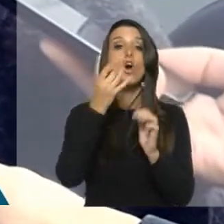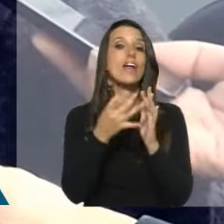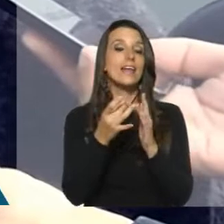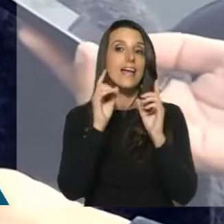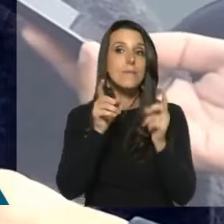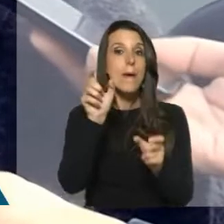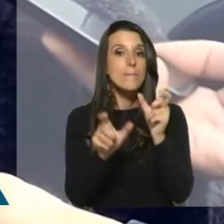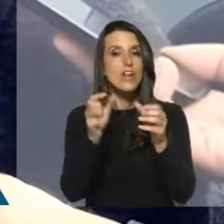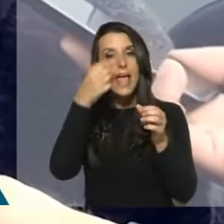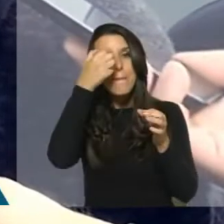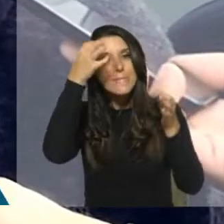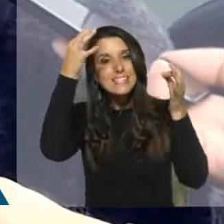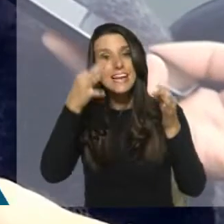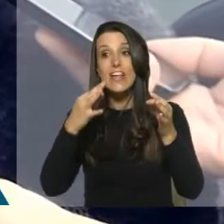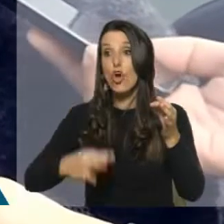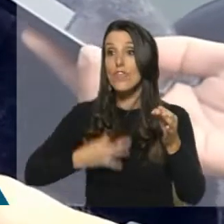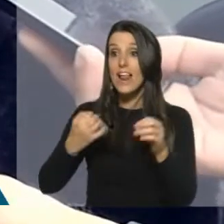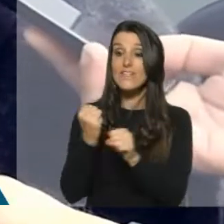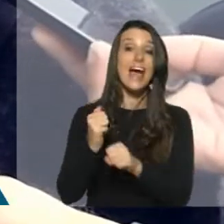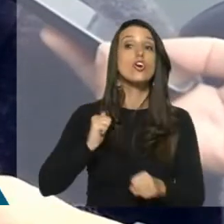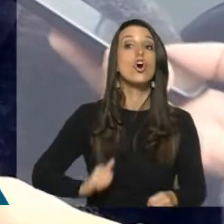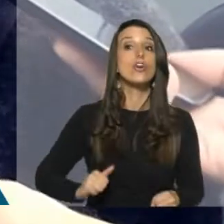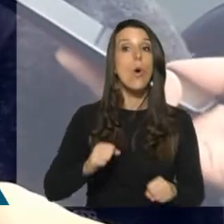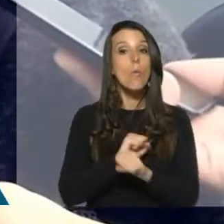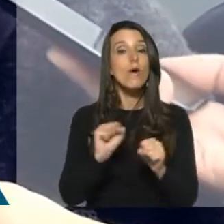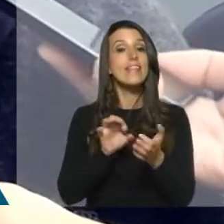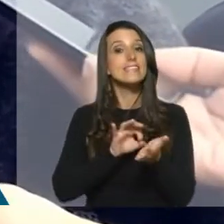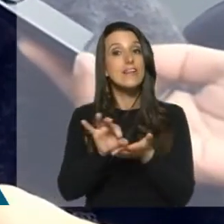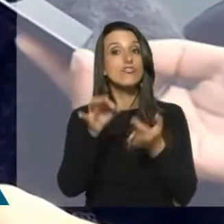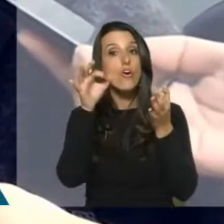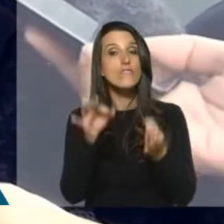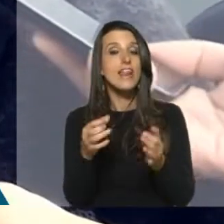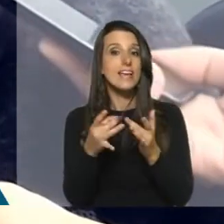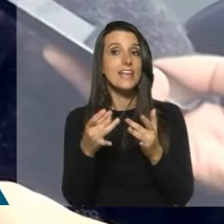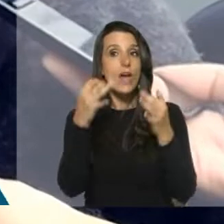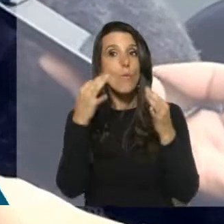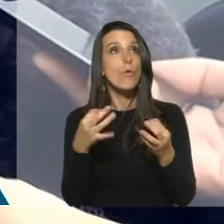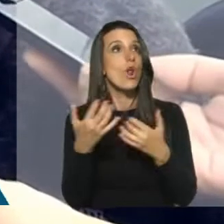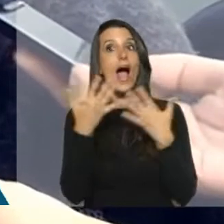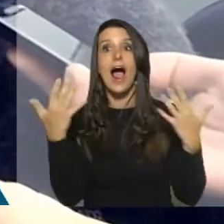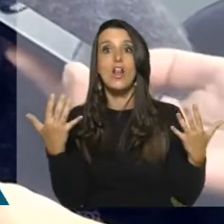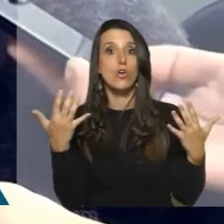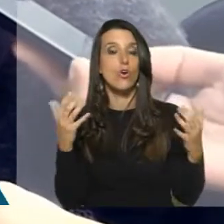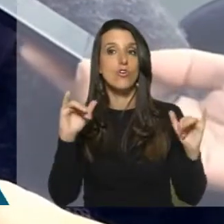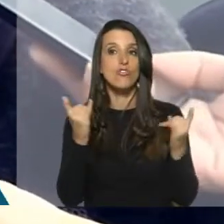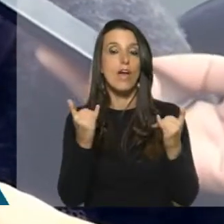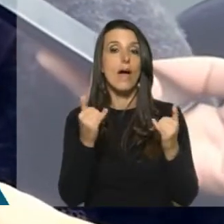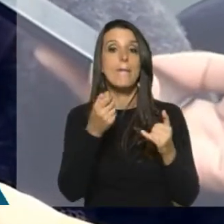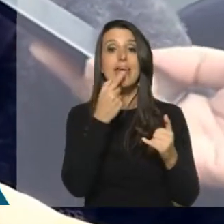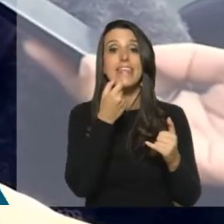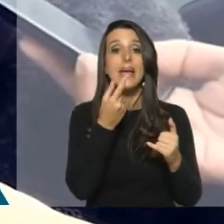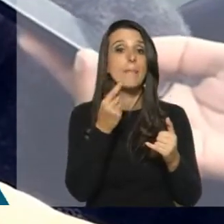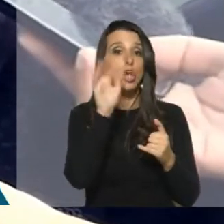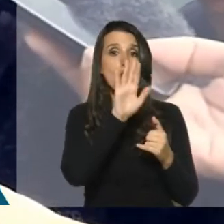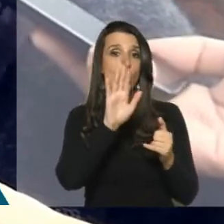que hay gente que está especializada de toda la vida en eso. Entonces nosotros podemos dar un servicio de muy buena calidad, por algo se han repartido los medicamentos durante